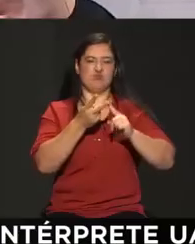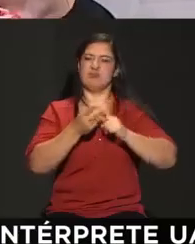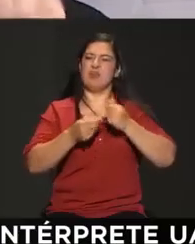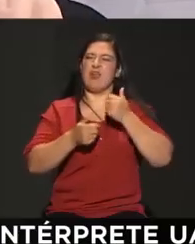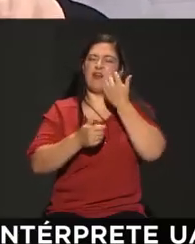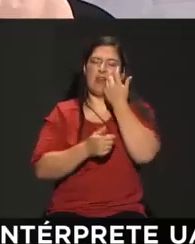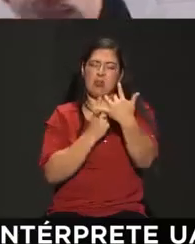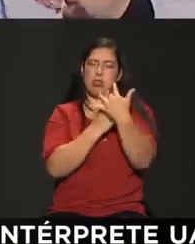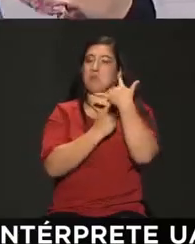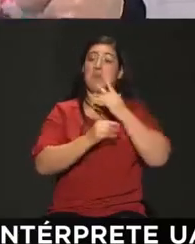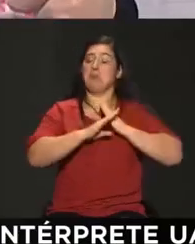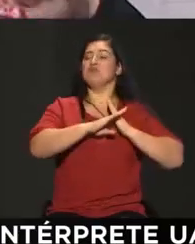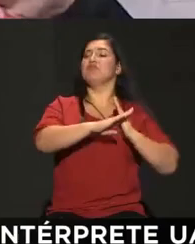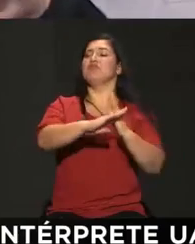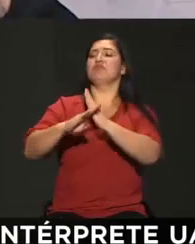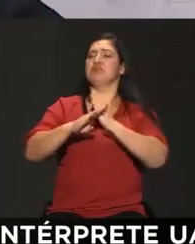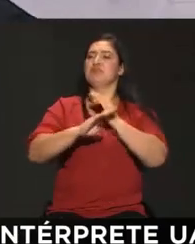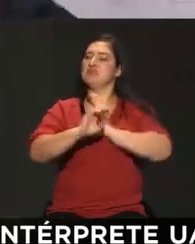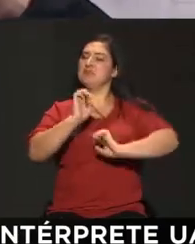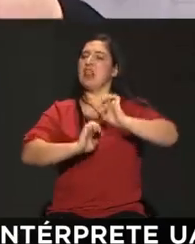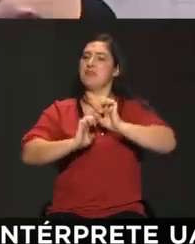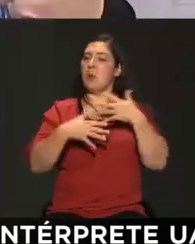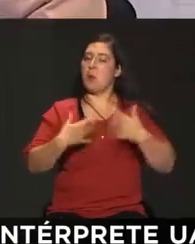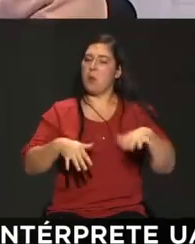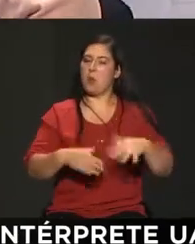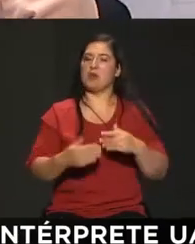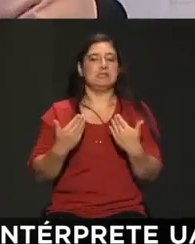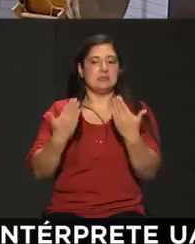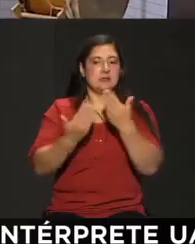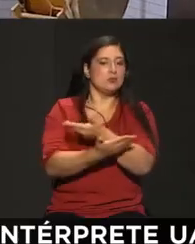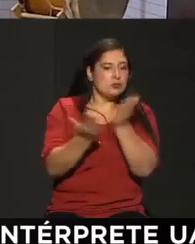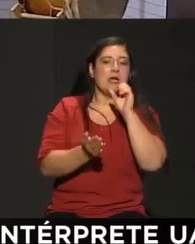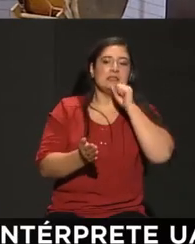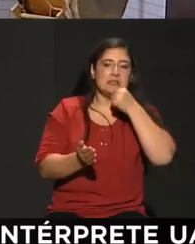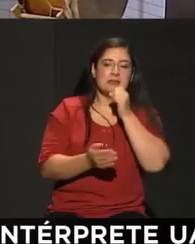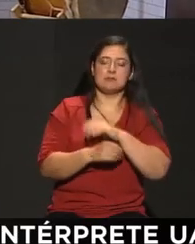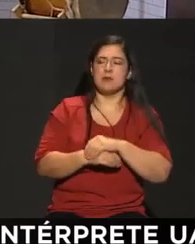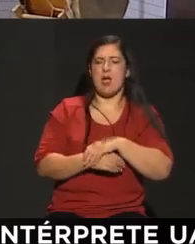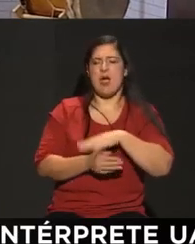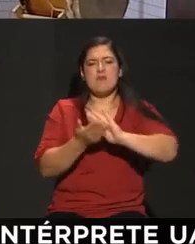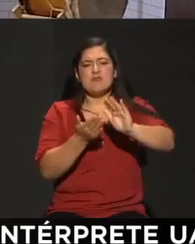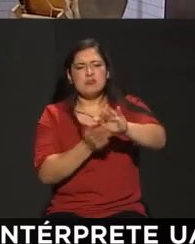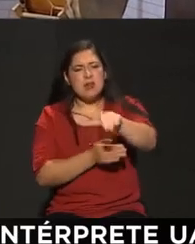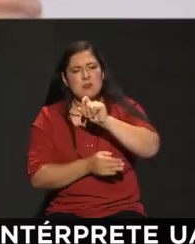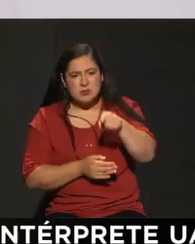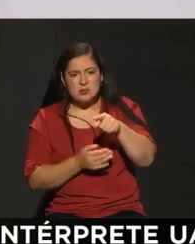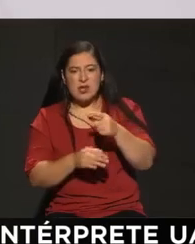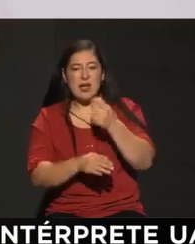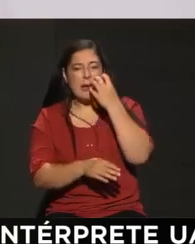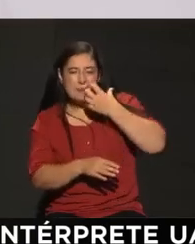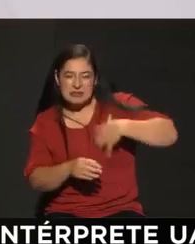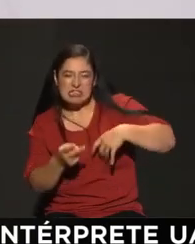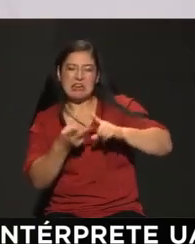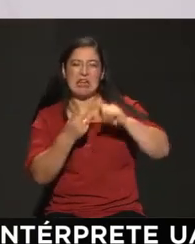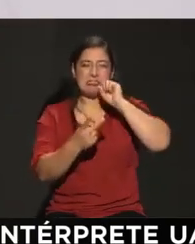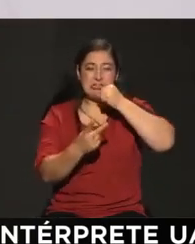así que todos a comer zanahoria. Pero venga, Juanito, le digo una cosa. ¿Usted sí lavó bien esa fruta y esa verdura antes